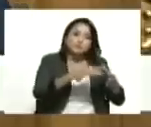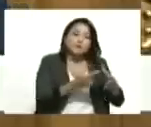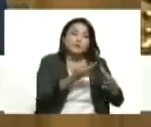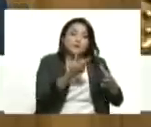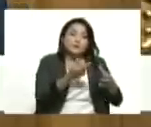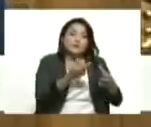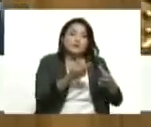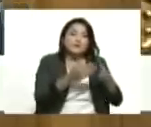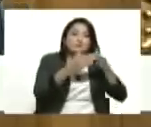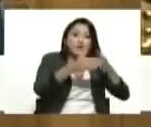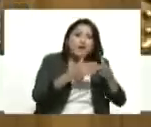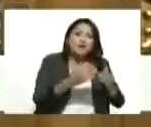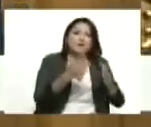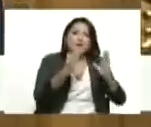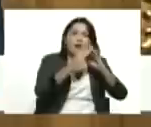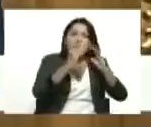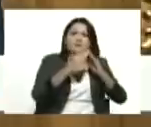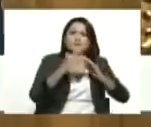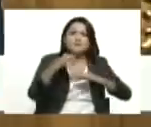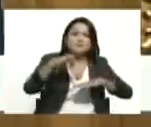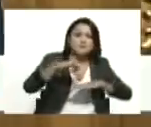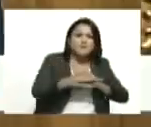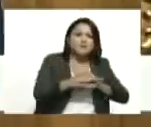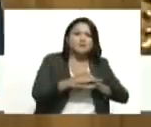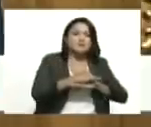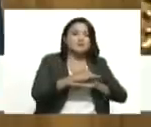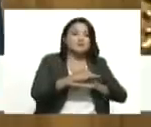incautados a un delincuente es otra cosa,